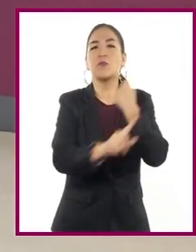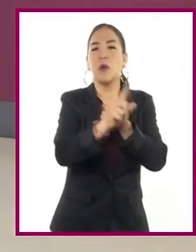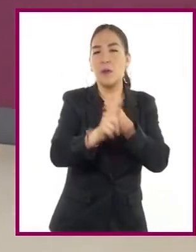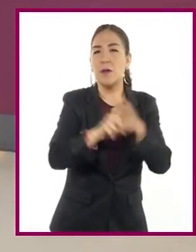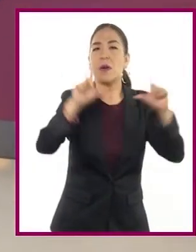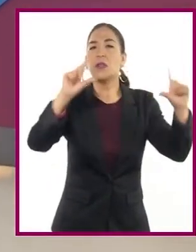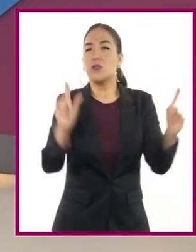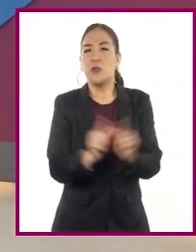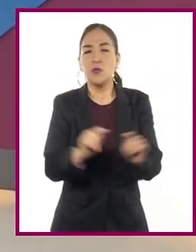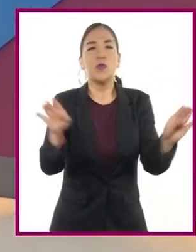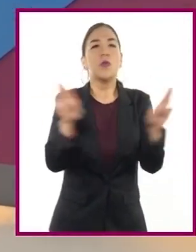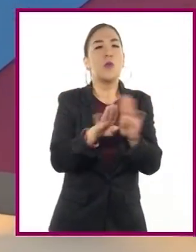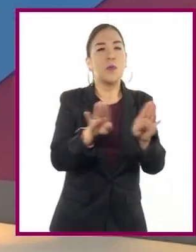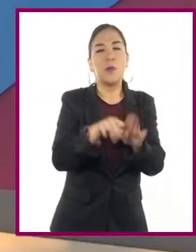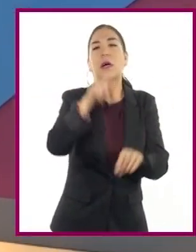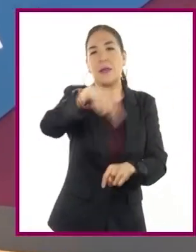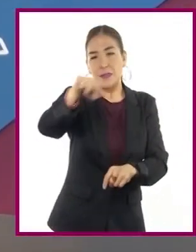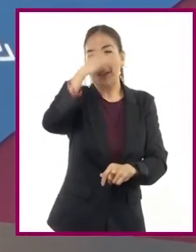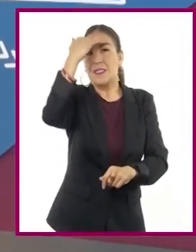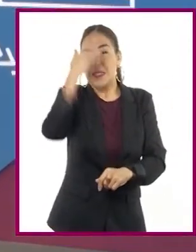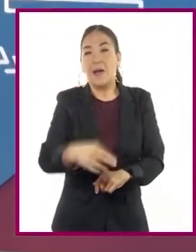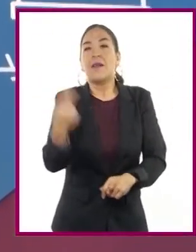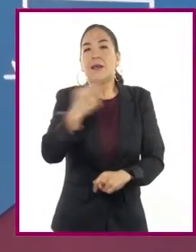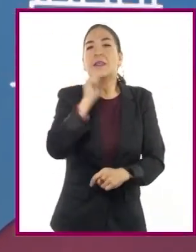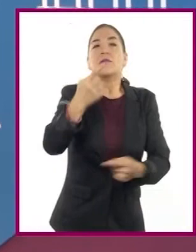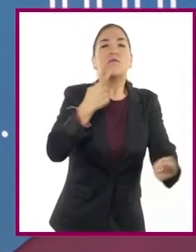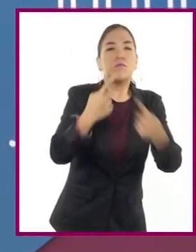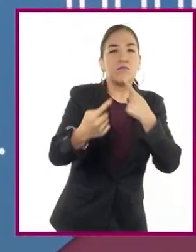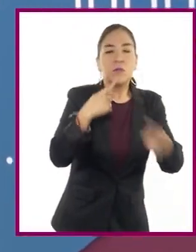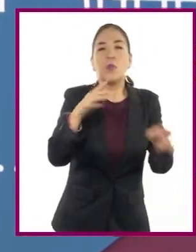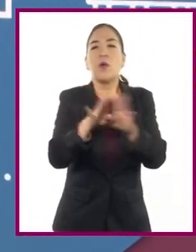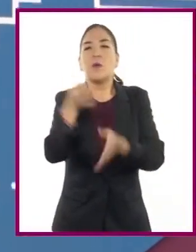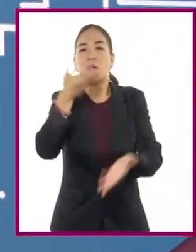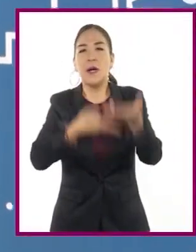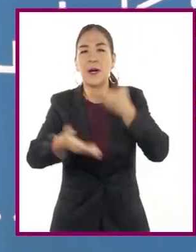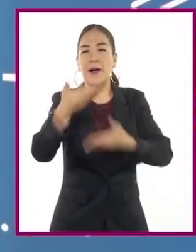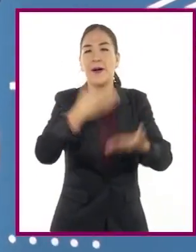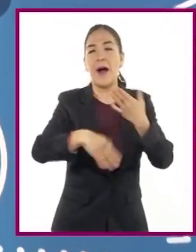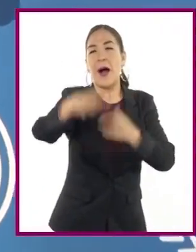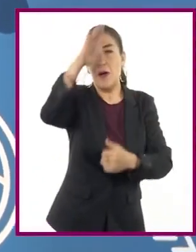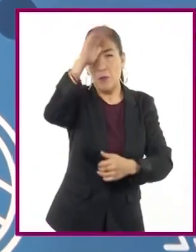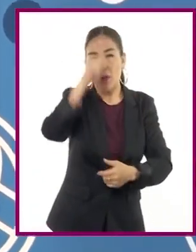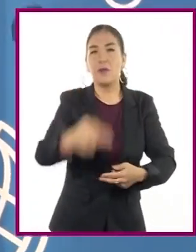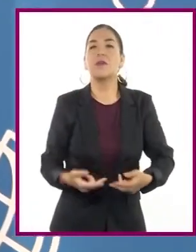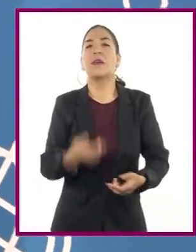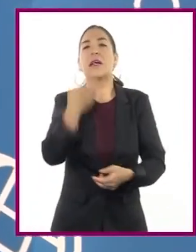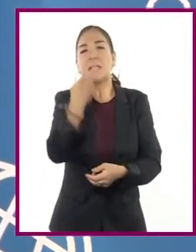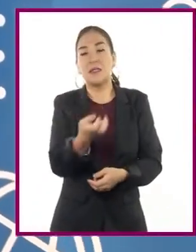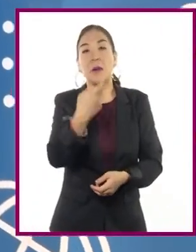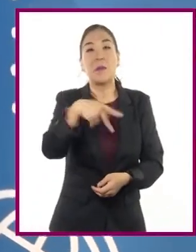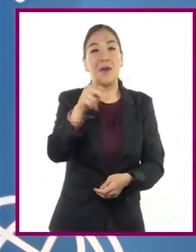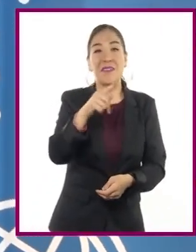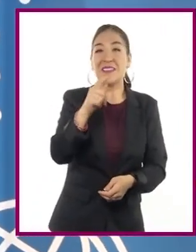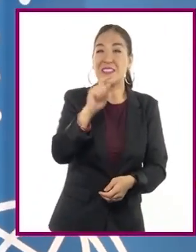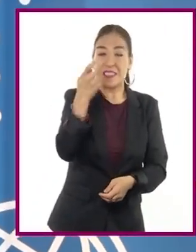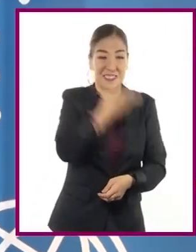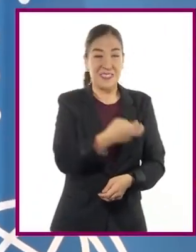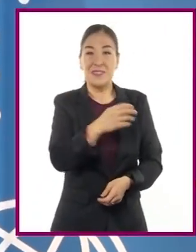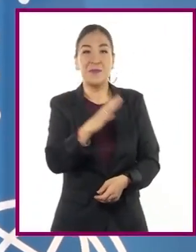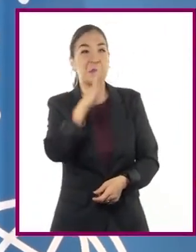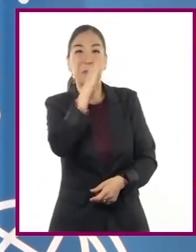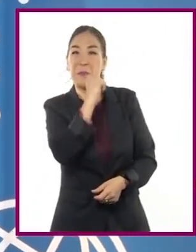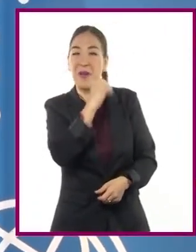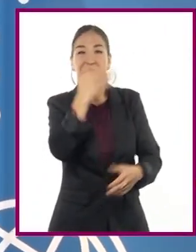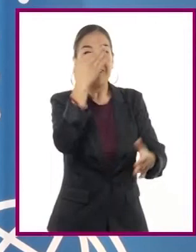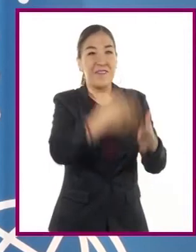conflictos, sabemos que es necesario el diálogo y la negociación. Sin embargo, cuando estos medios no son